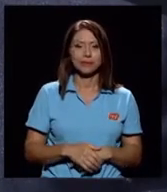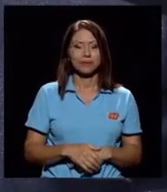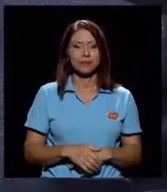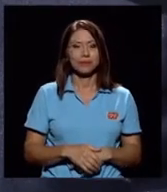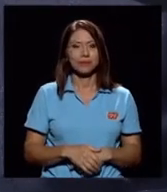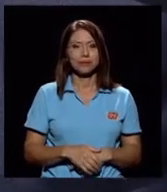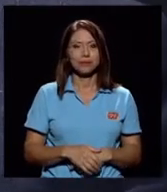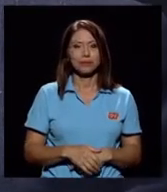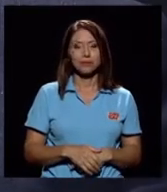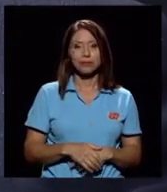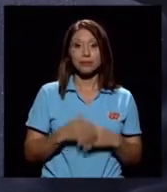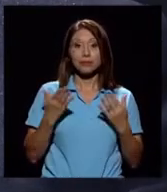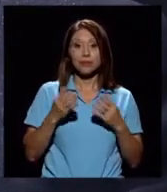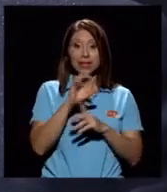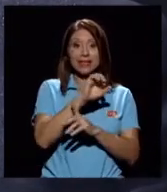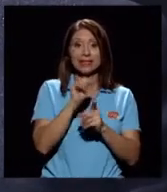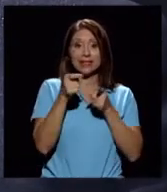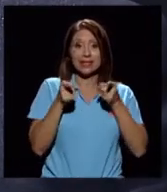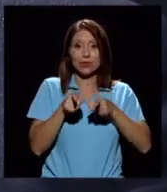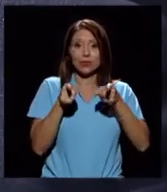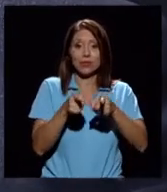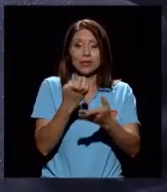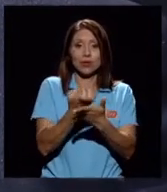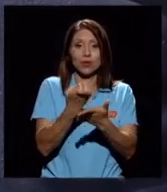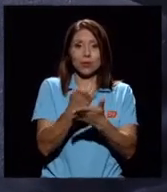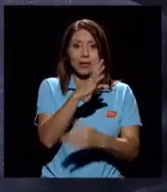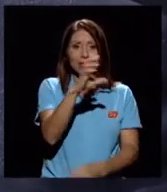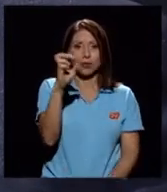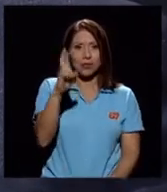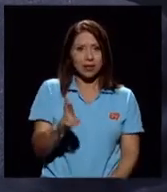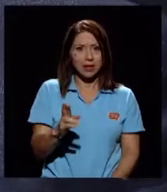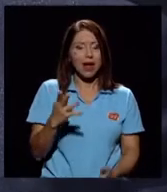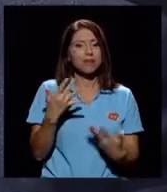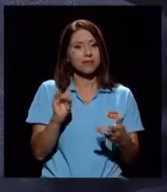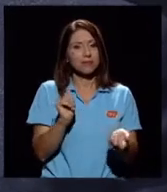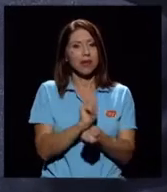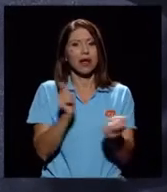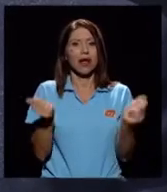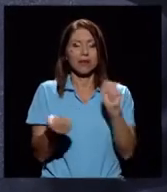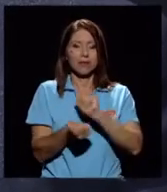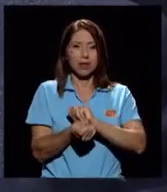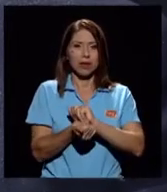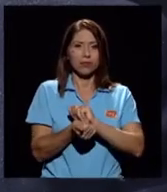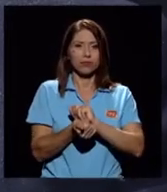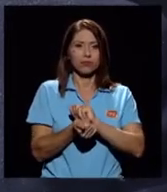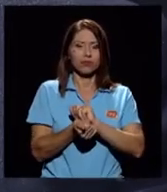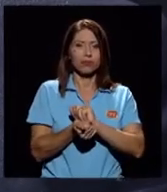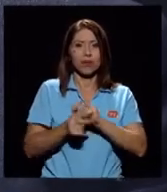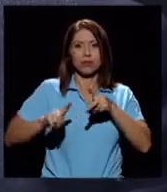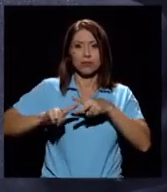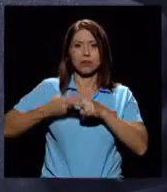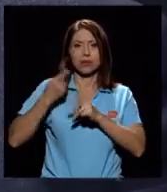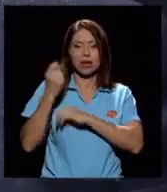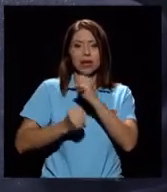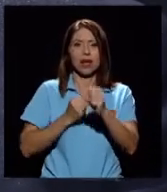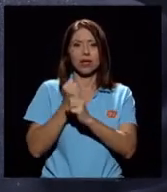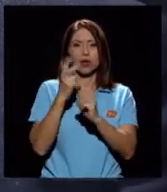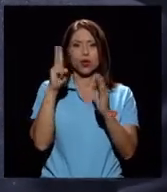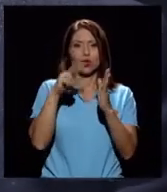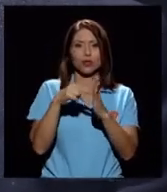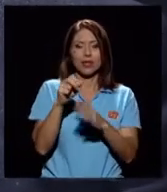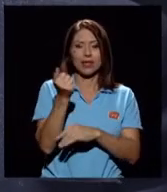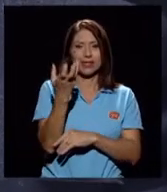en las circunstancias económicas en costa rica cambiaron a partir del 2016 ya se venía se